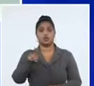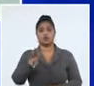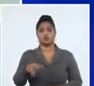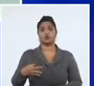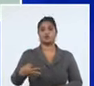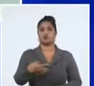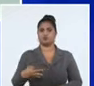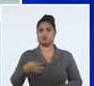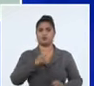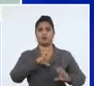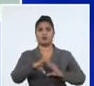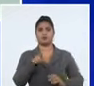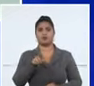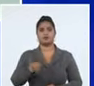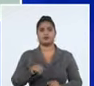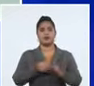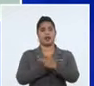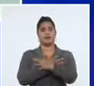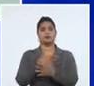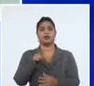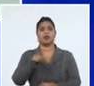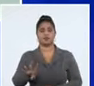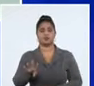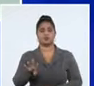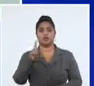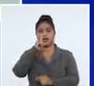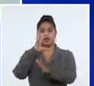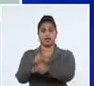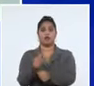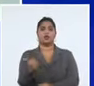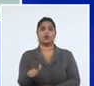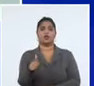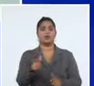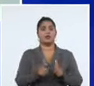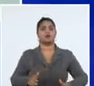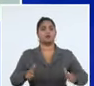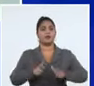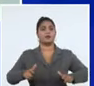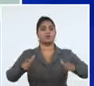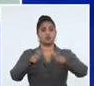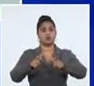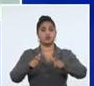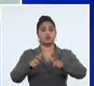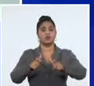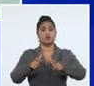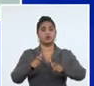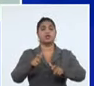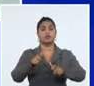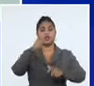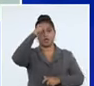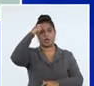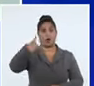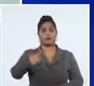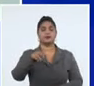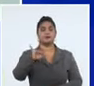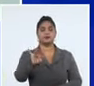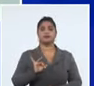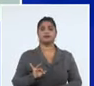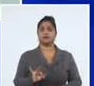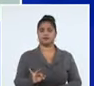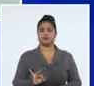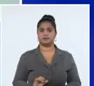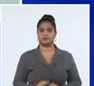16, Campechuela 14, Niquero 10, Bartolomé Mazó y Jiguaní con 7 casos cada uno.